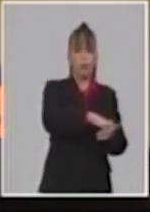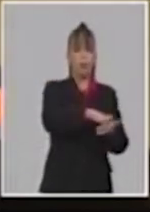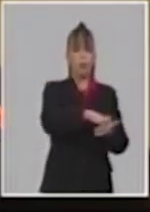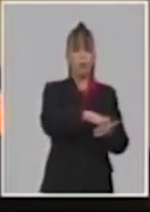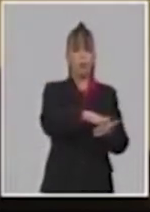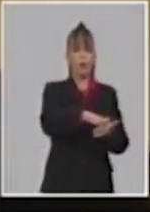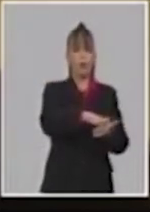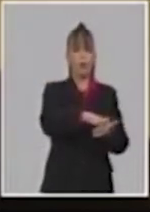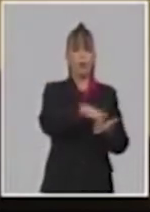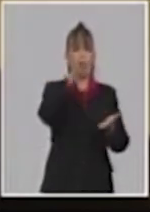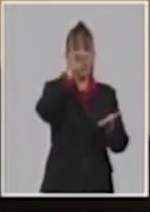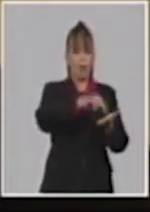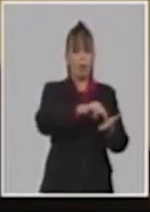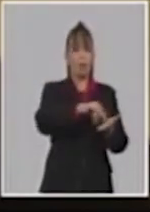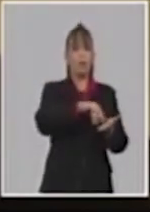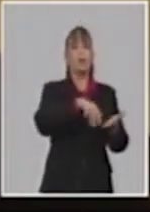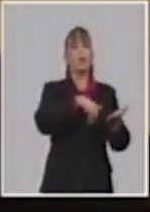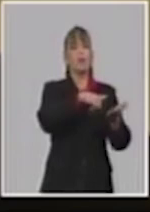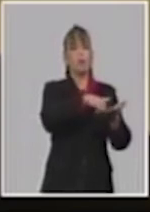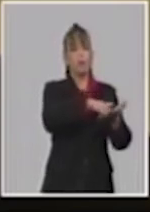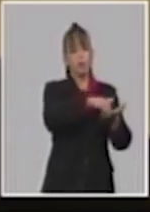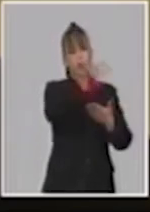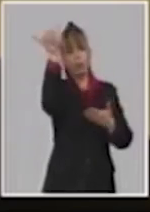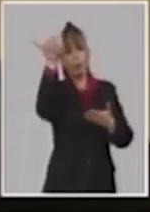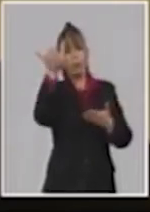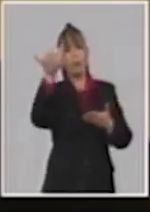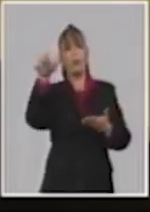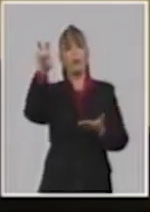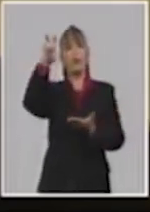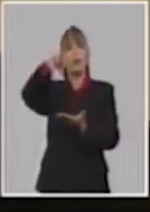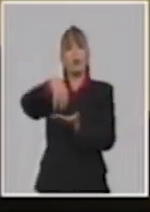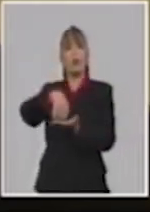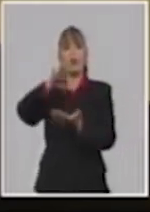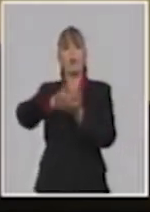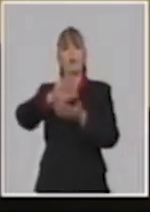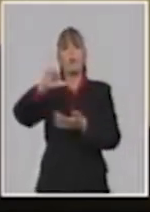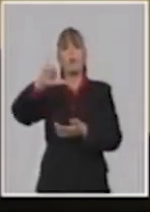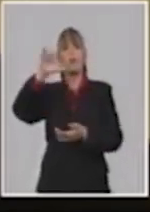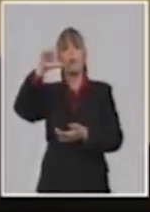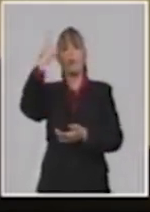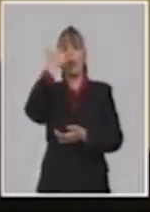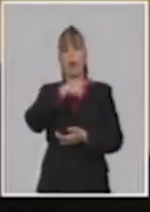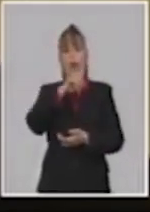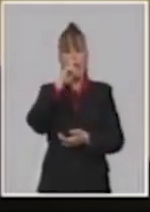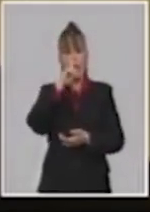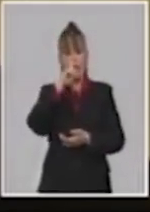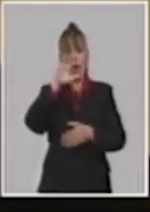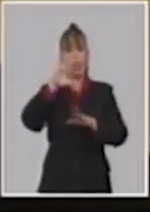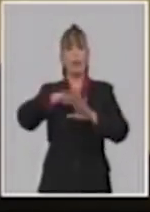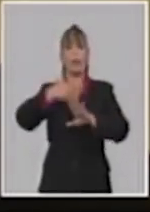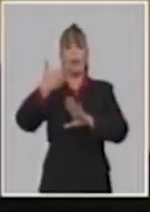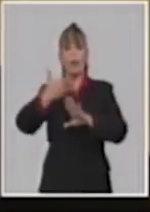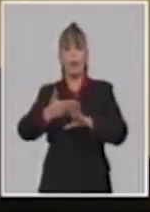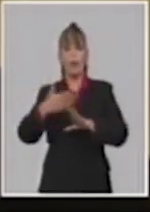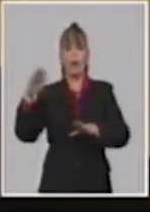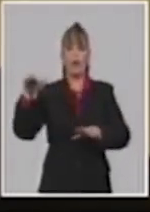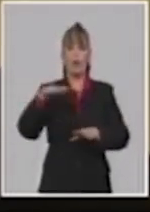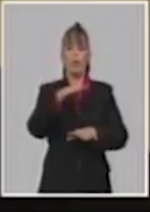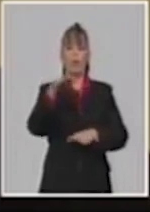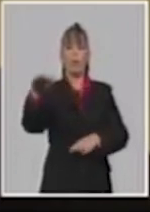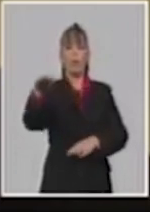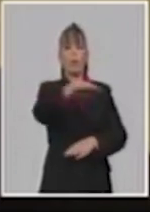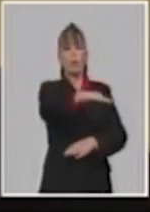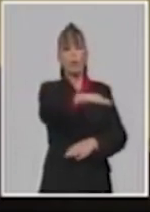aérea hacia la ciudad de Milán, en la región de Lombardía, y posteriormente por carretera hasta